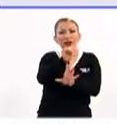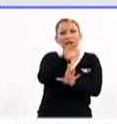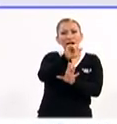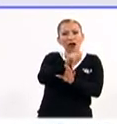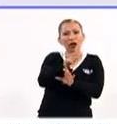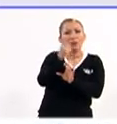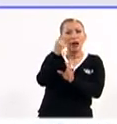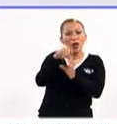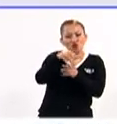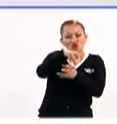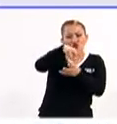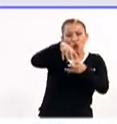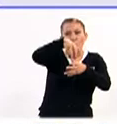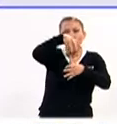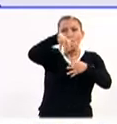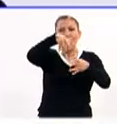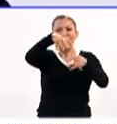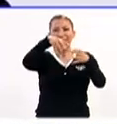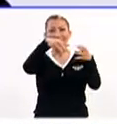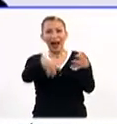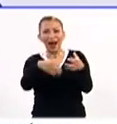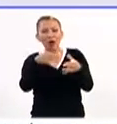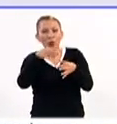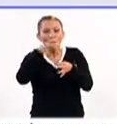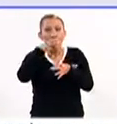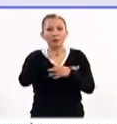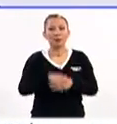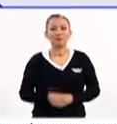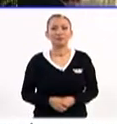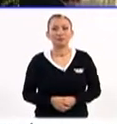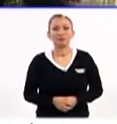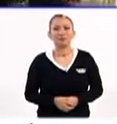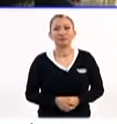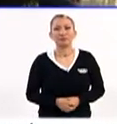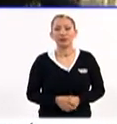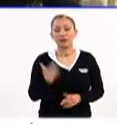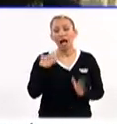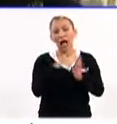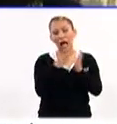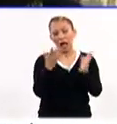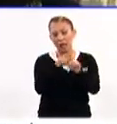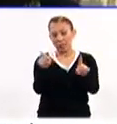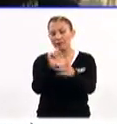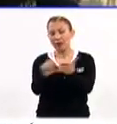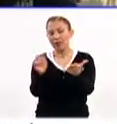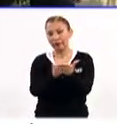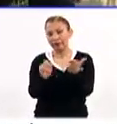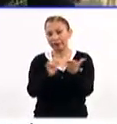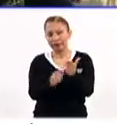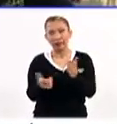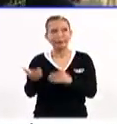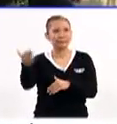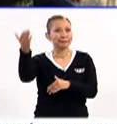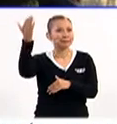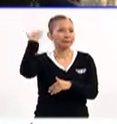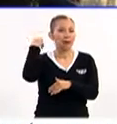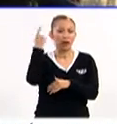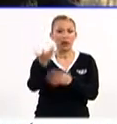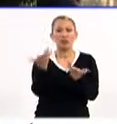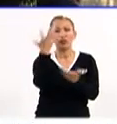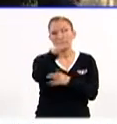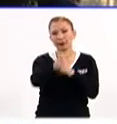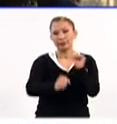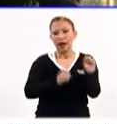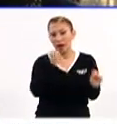bisia, negu yalu gilate bichiña. Tengo varios libros ya publicados desde pues hace más de una